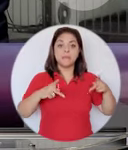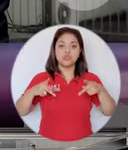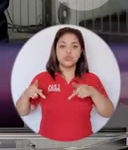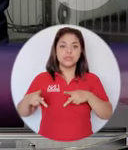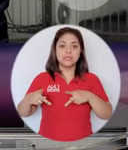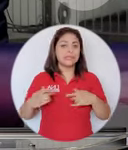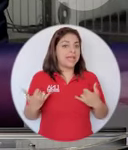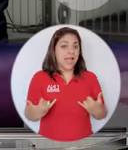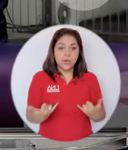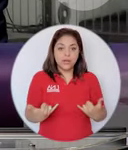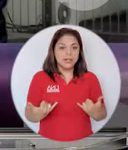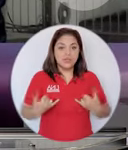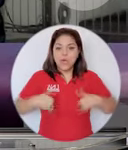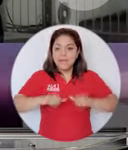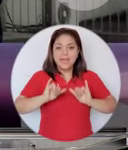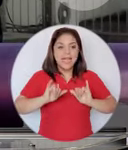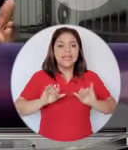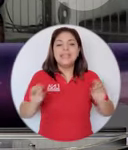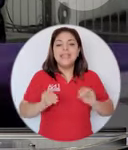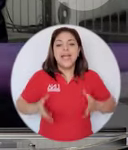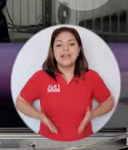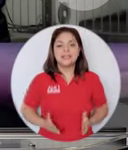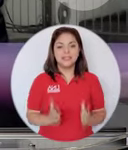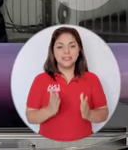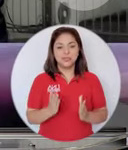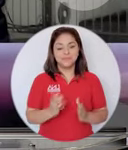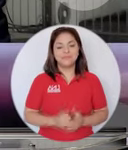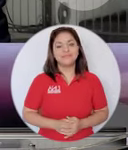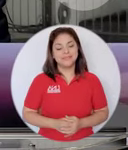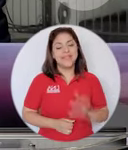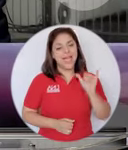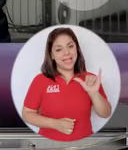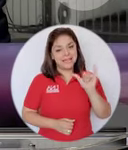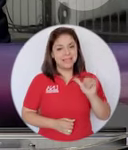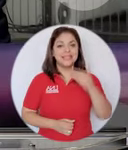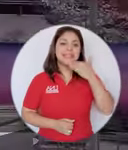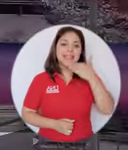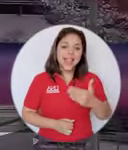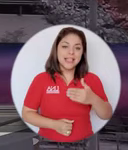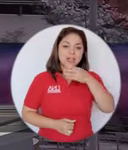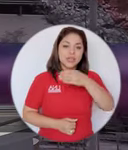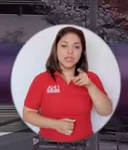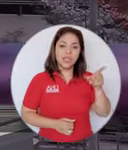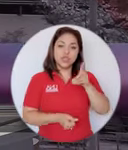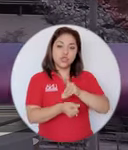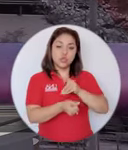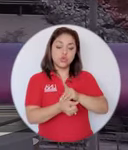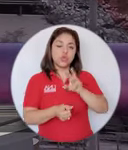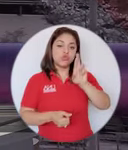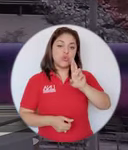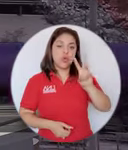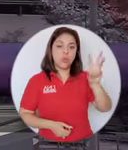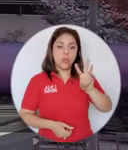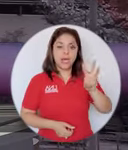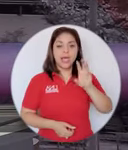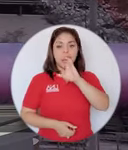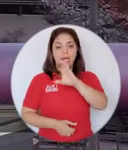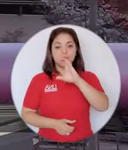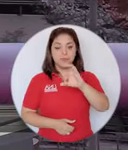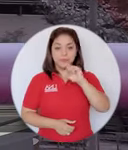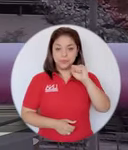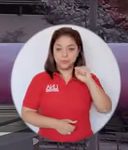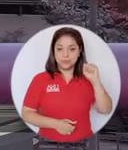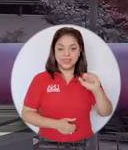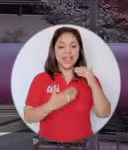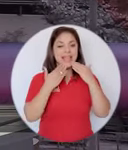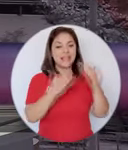a poblaciones que hoy en día ni siquiera han nacido. Así es. Muchísimas gracias por sus consejos, doctor. Es el doctor Roy Wong